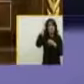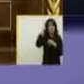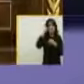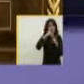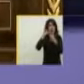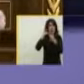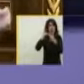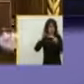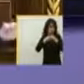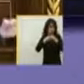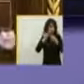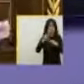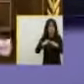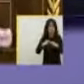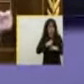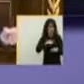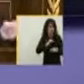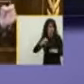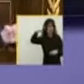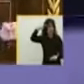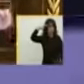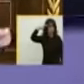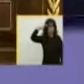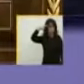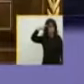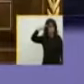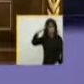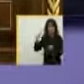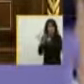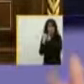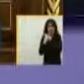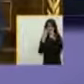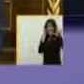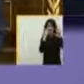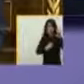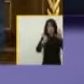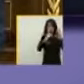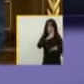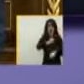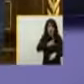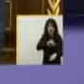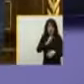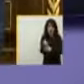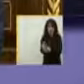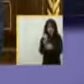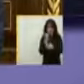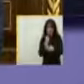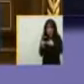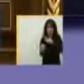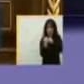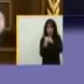Rajoy que asuma a investidura, Rajoy se presenta e aí empeza a contar o reloxo. Esa é